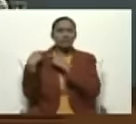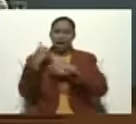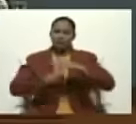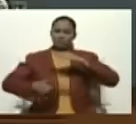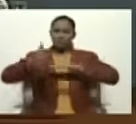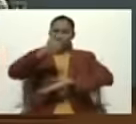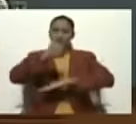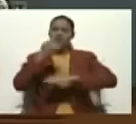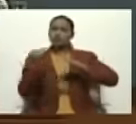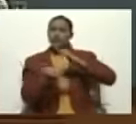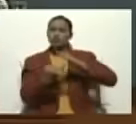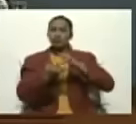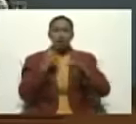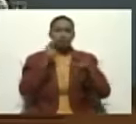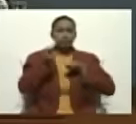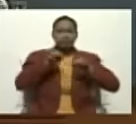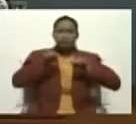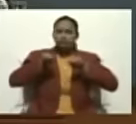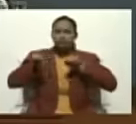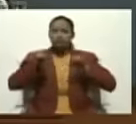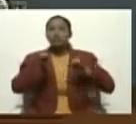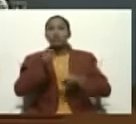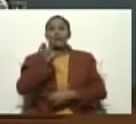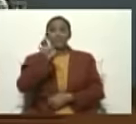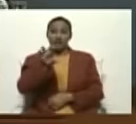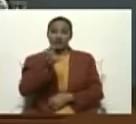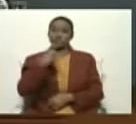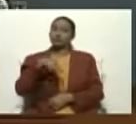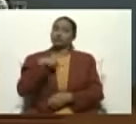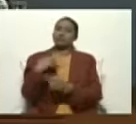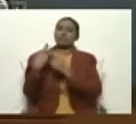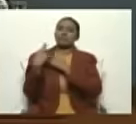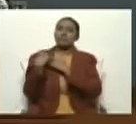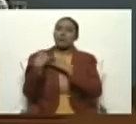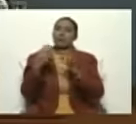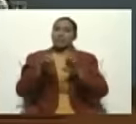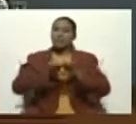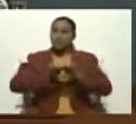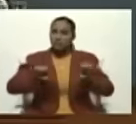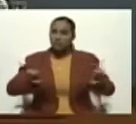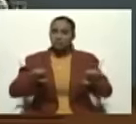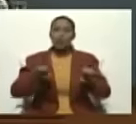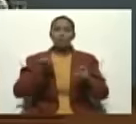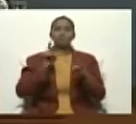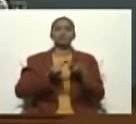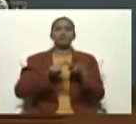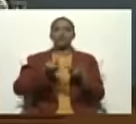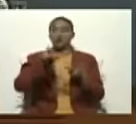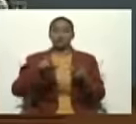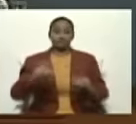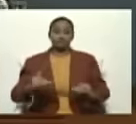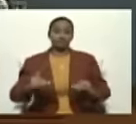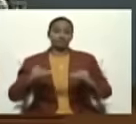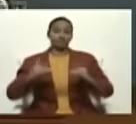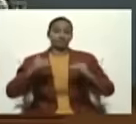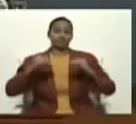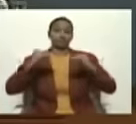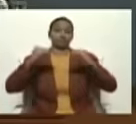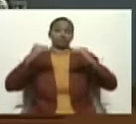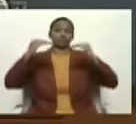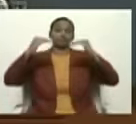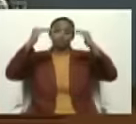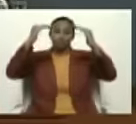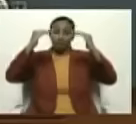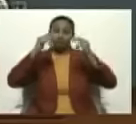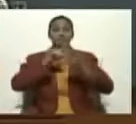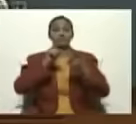tenemos una alta responsabilidad en la educación de nuestras nuevas generaciones desde países